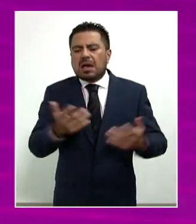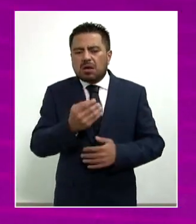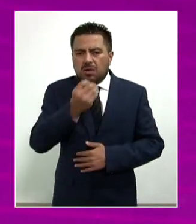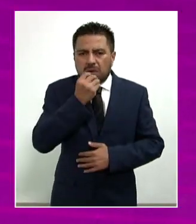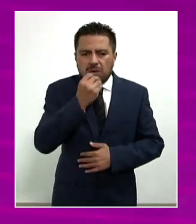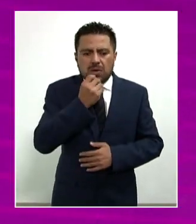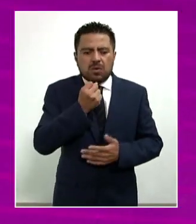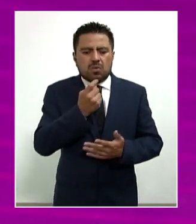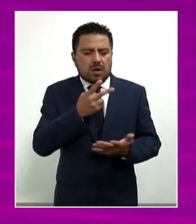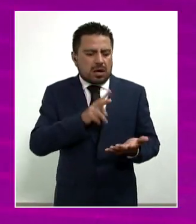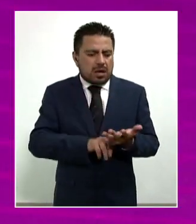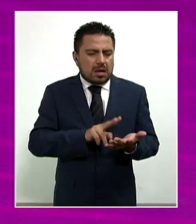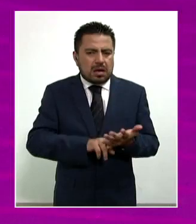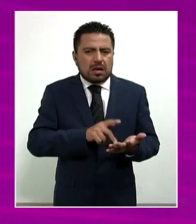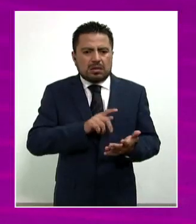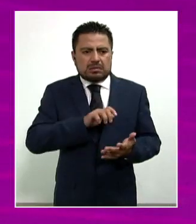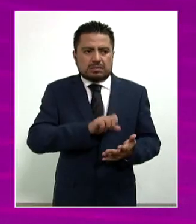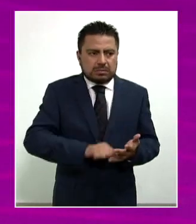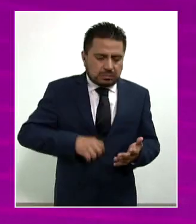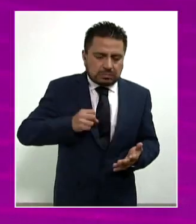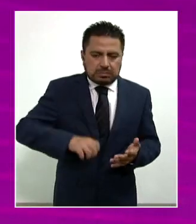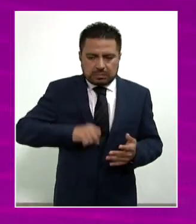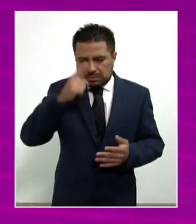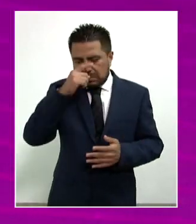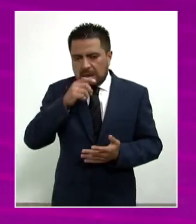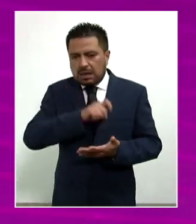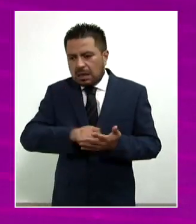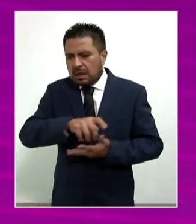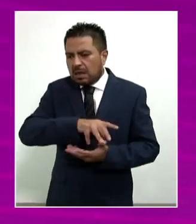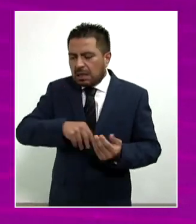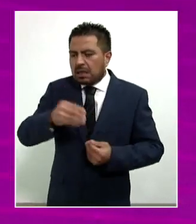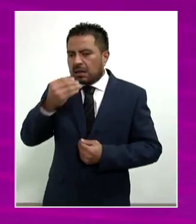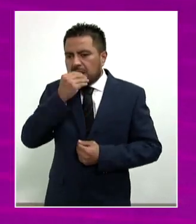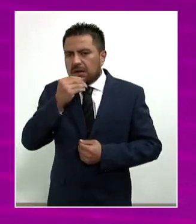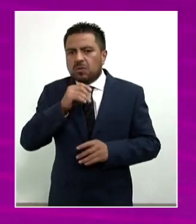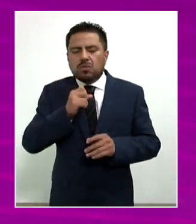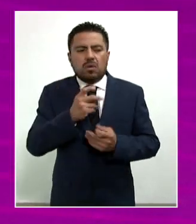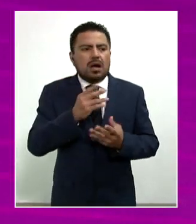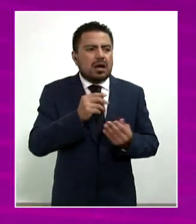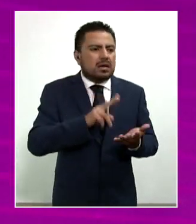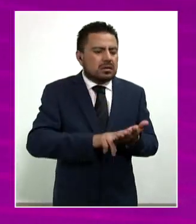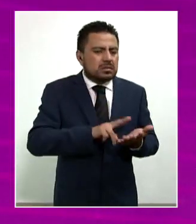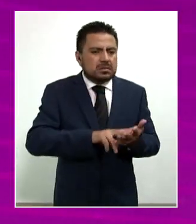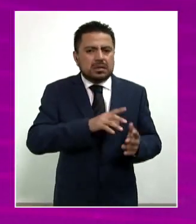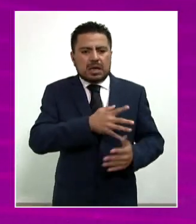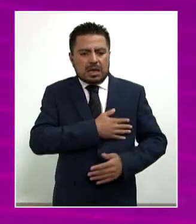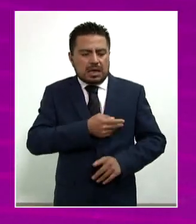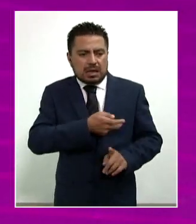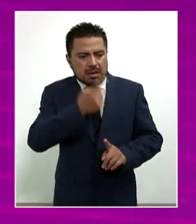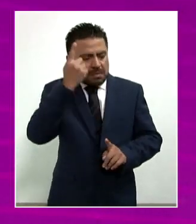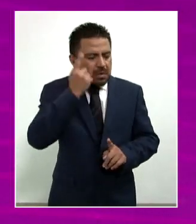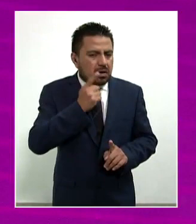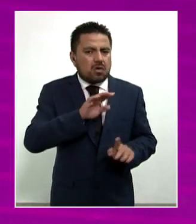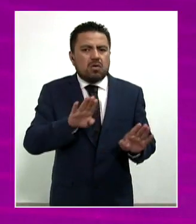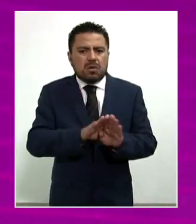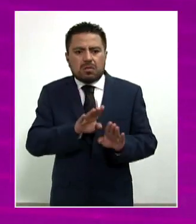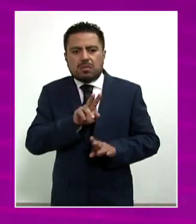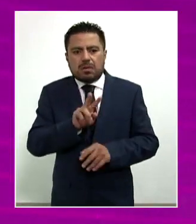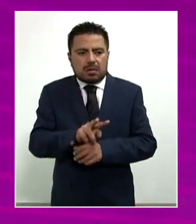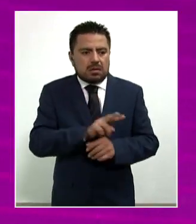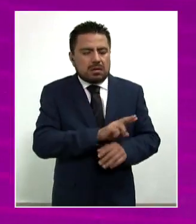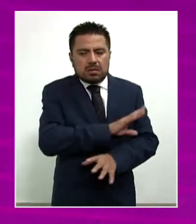come, cuánto le cuesta trabajo conseguir lo que come, cuánto le cuesta trabajo dormir a sus hijos si es que los tiene, cómo lidia con ellos.